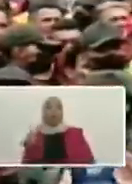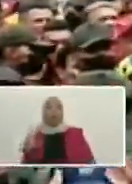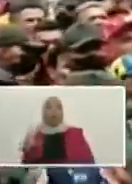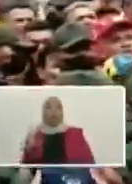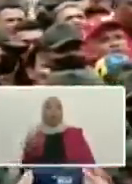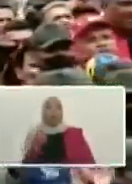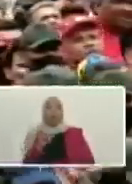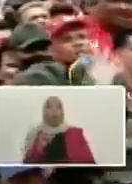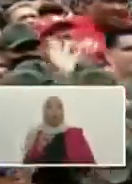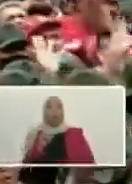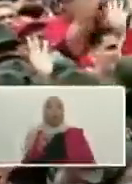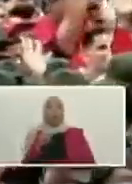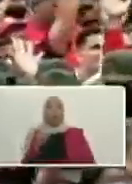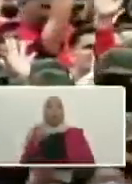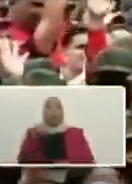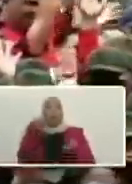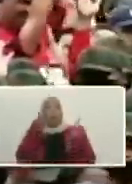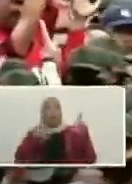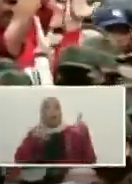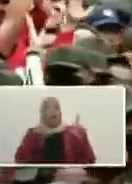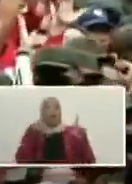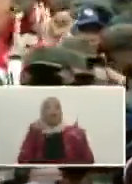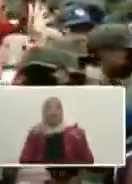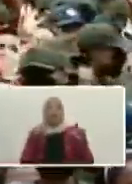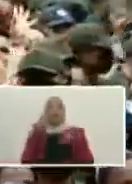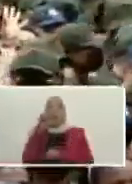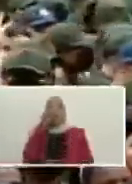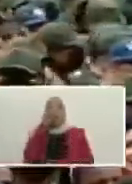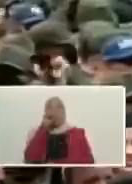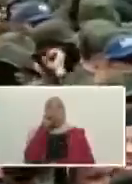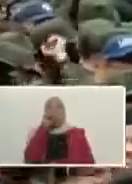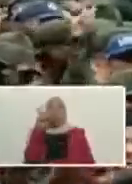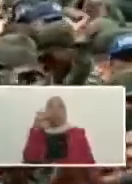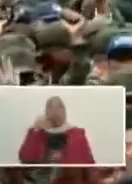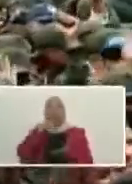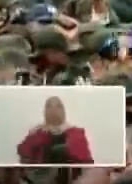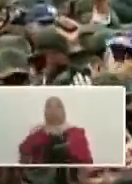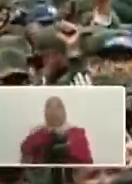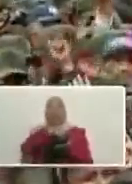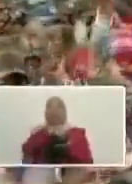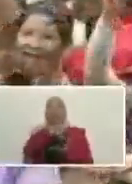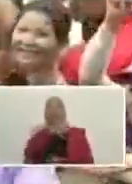¿Quiénes aquí tienen Telegram? ¿Quiénes tienen WhatsApp?